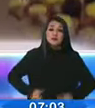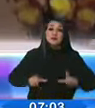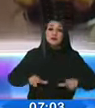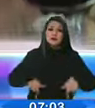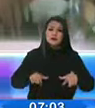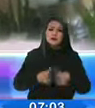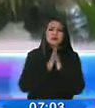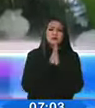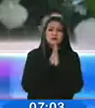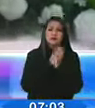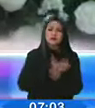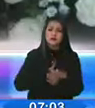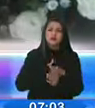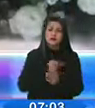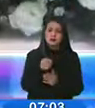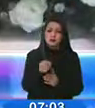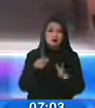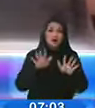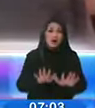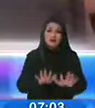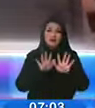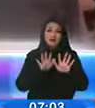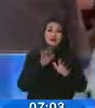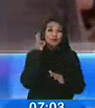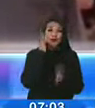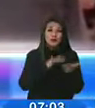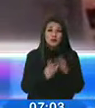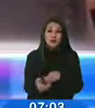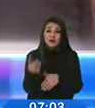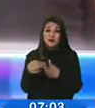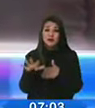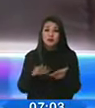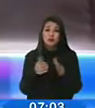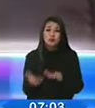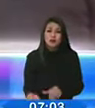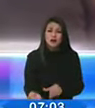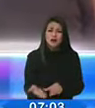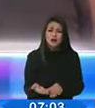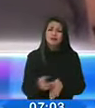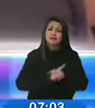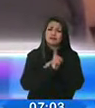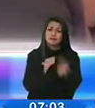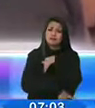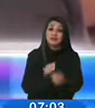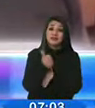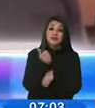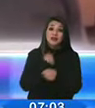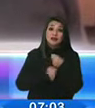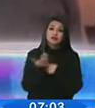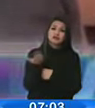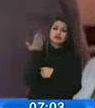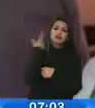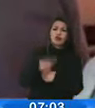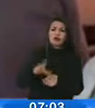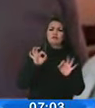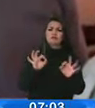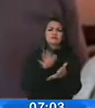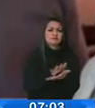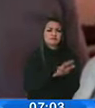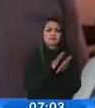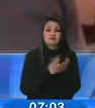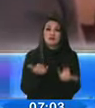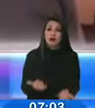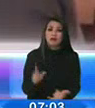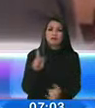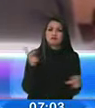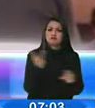favor ponga mano dura en estas situaciones de que mucha delincuencia aquí en Loja era tranquilo hace 10 años, pero ahora no tenemos tranquilidad de